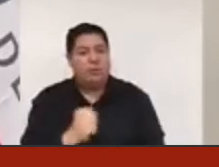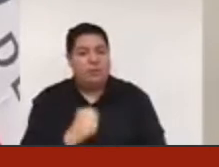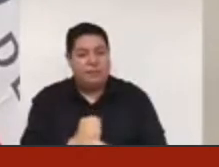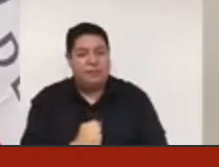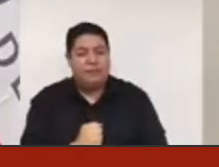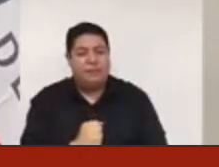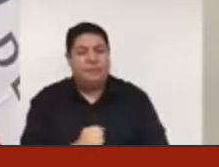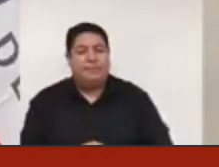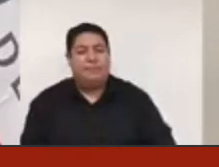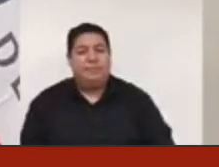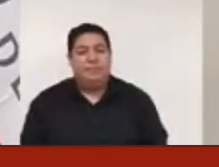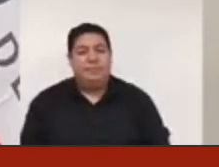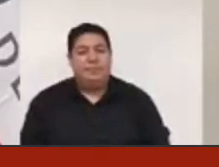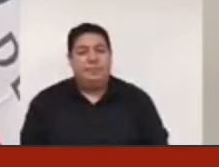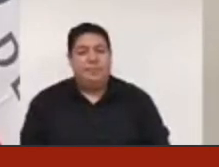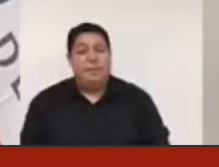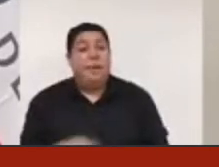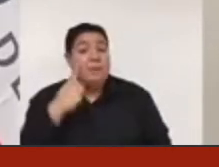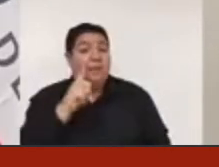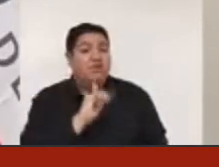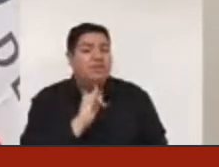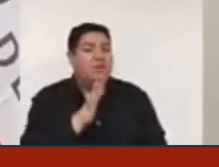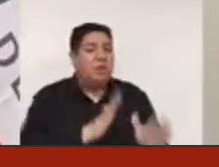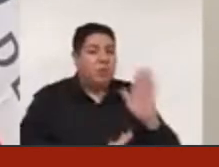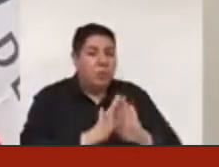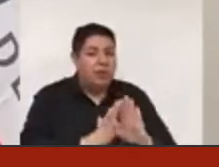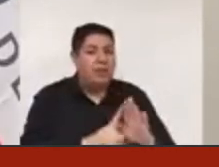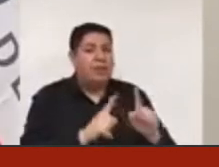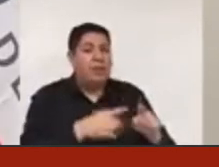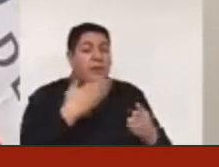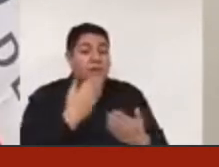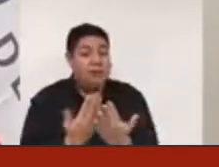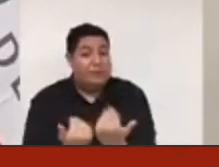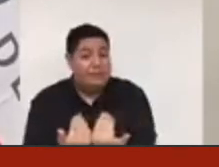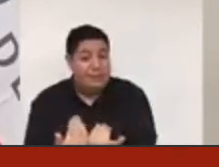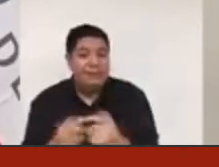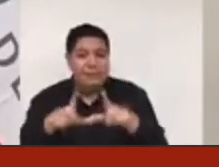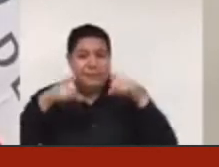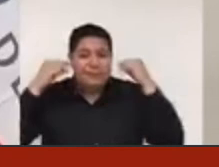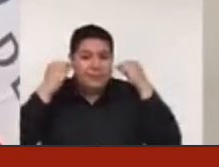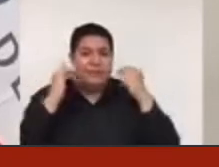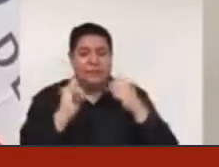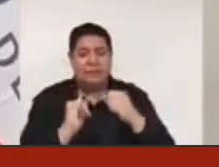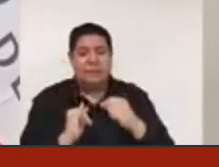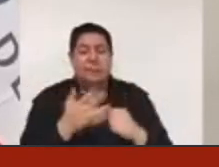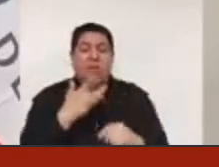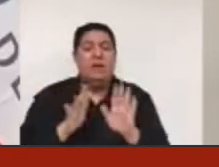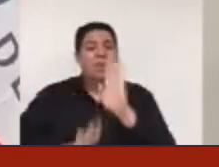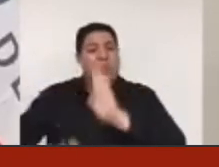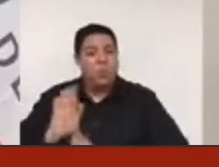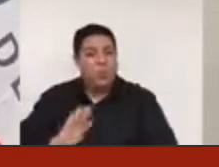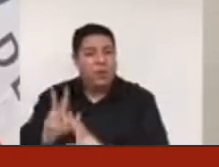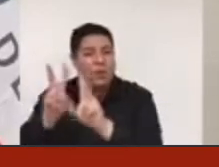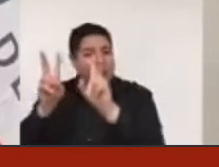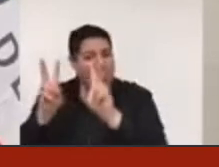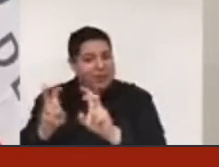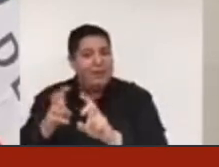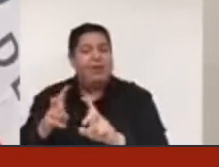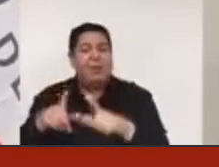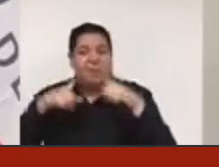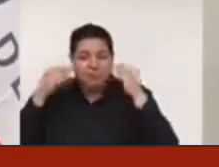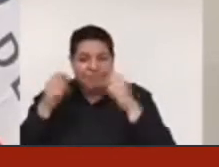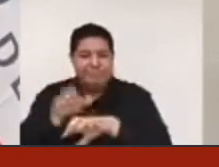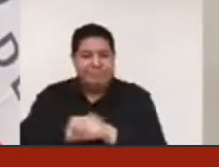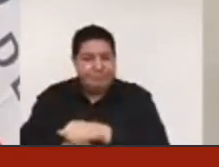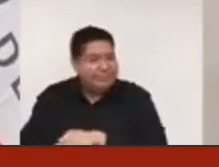es que sean prudentes que se ocupen en los minutos que corresponde hay que ser cuidadoso también con este tipo de materiales